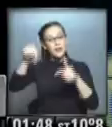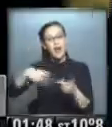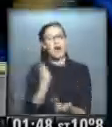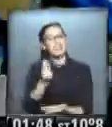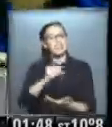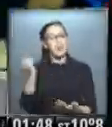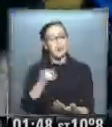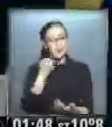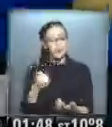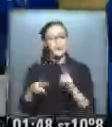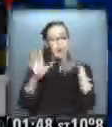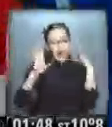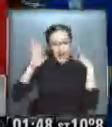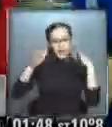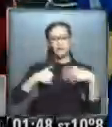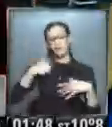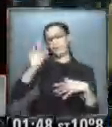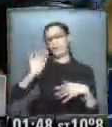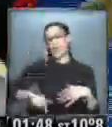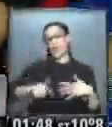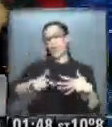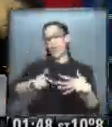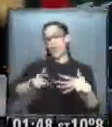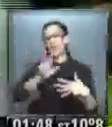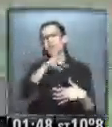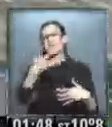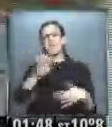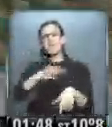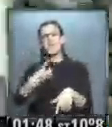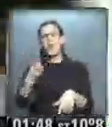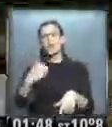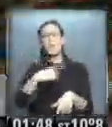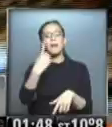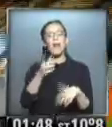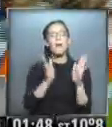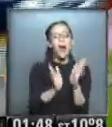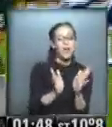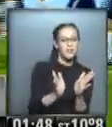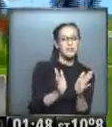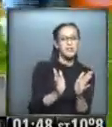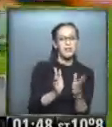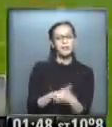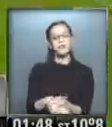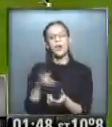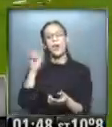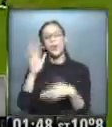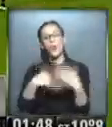Ainsley y este cabezazo abría la cuenta. Iban a ir 36 minutos de la primera etapa cuando Gabriel Ainsley,